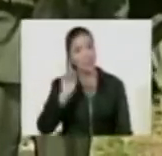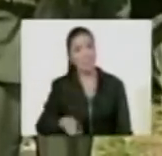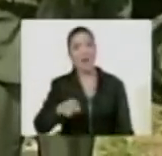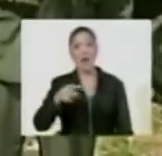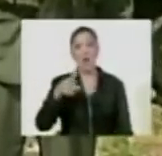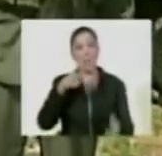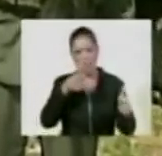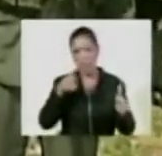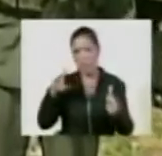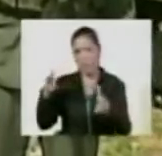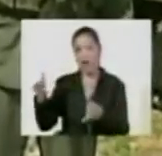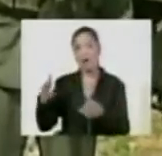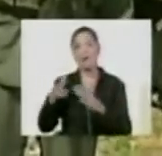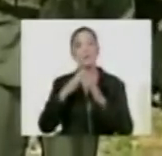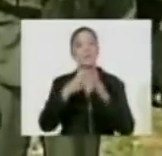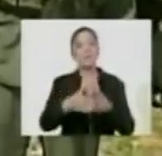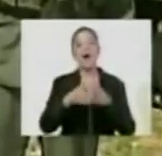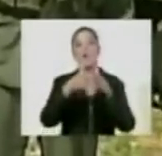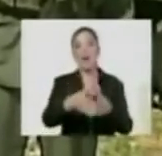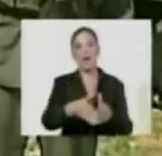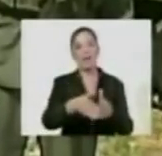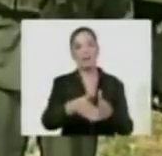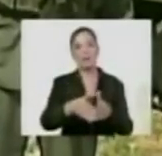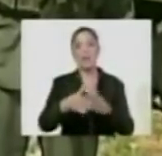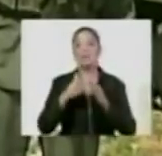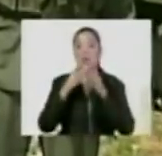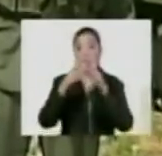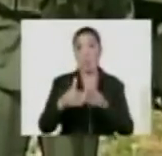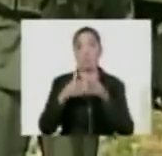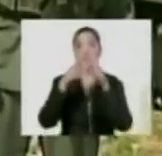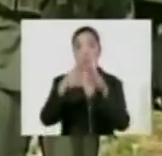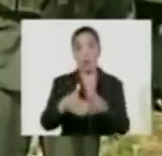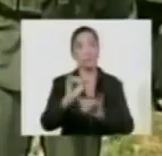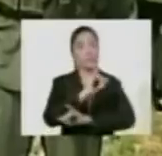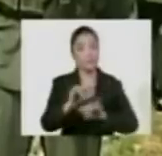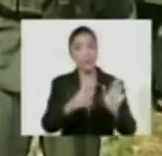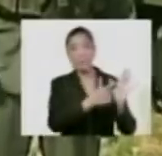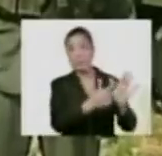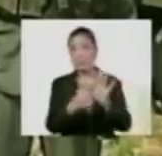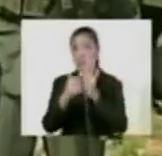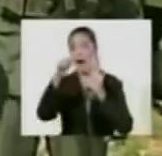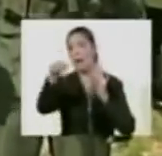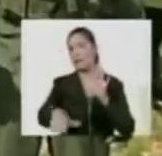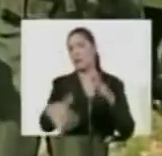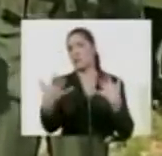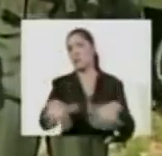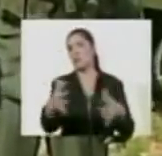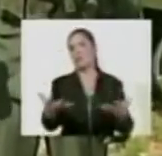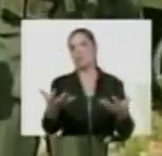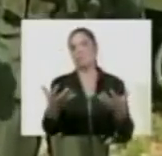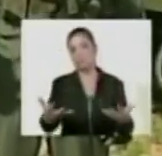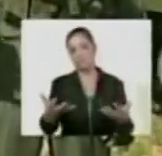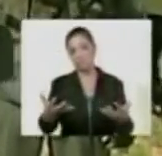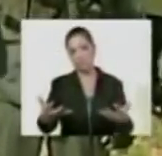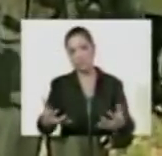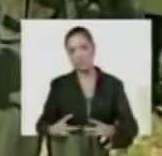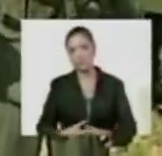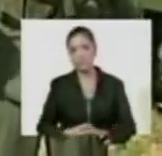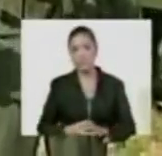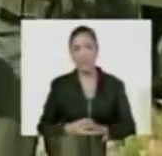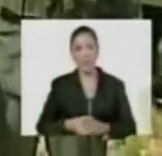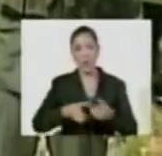apoyo naval, desde nuestros buques, y hemos demostrado acá una gran cantidad de bombas